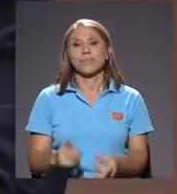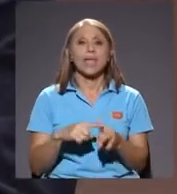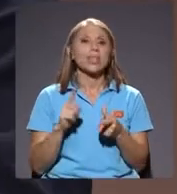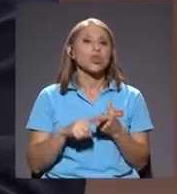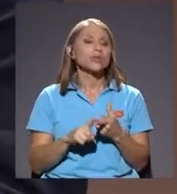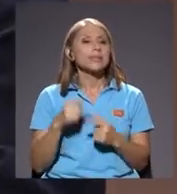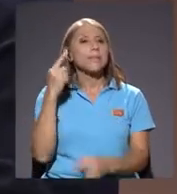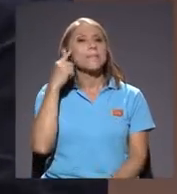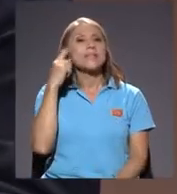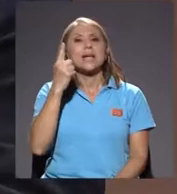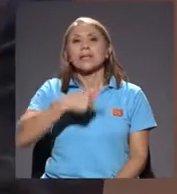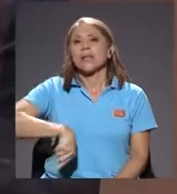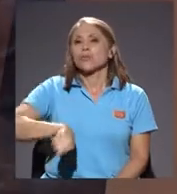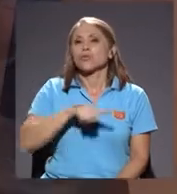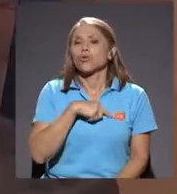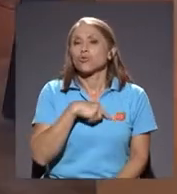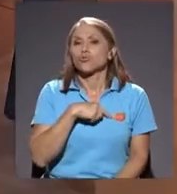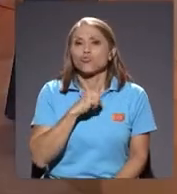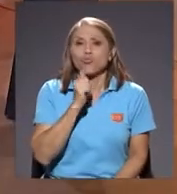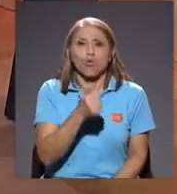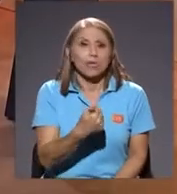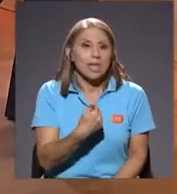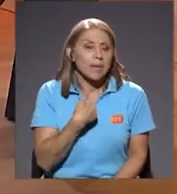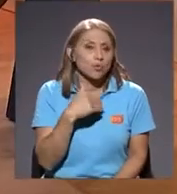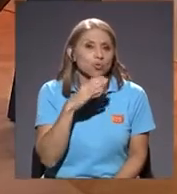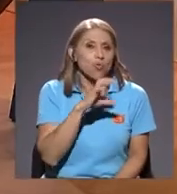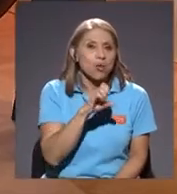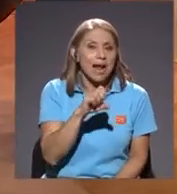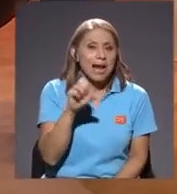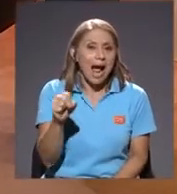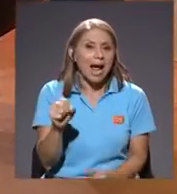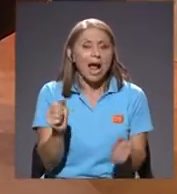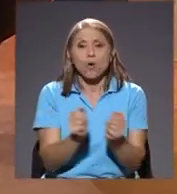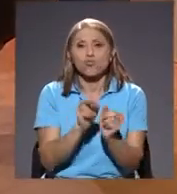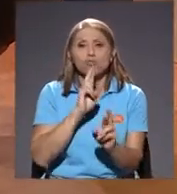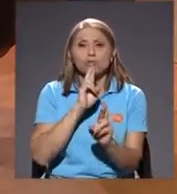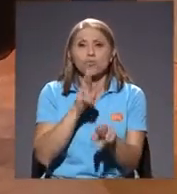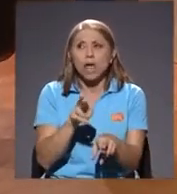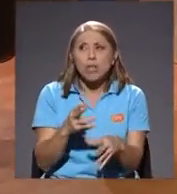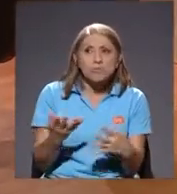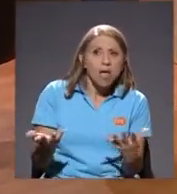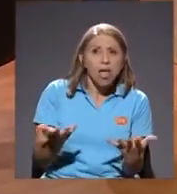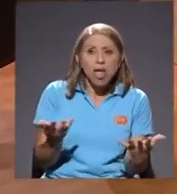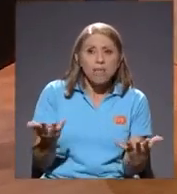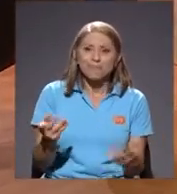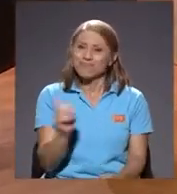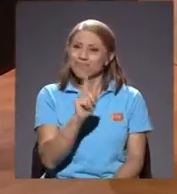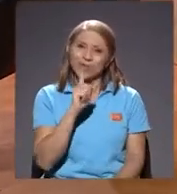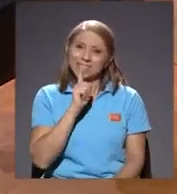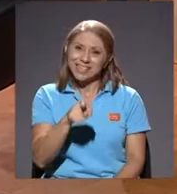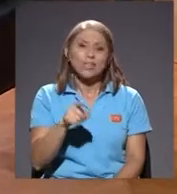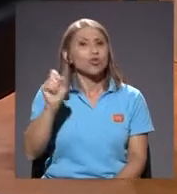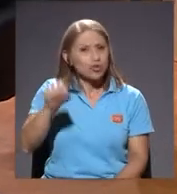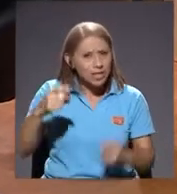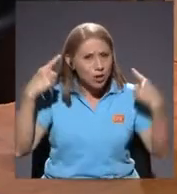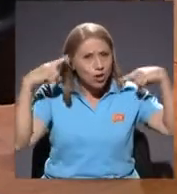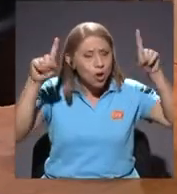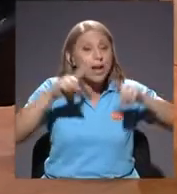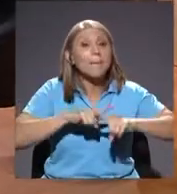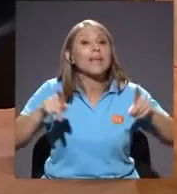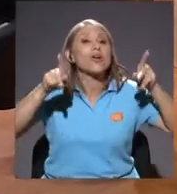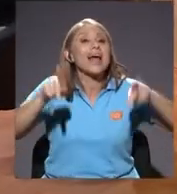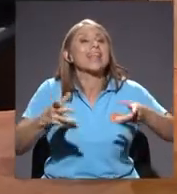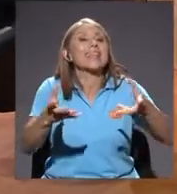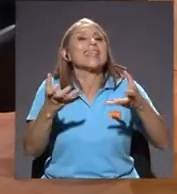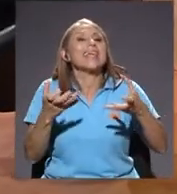que no tenemos una caja que sea que esté brindando resultados digamos no es tan cierto si lo logra sin embargo la gente quiere ver esa milla extra que